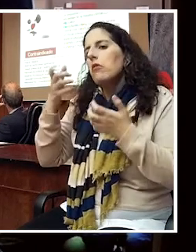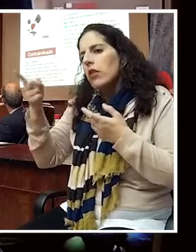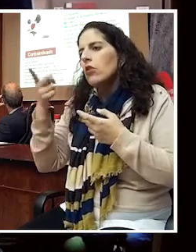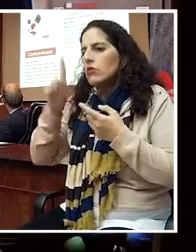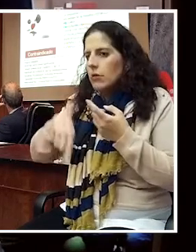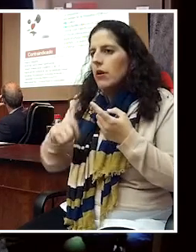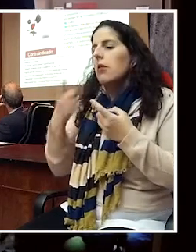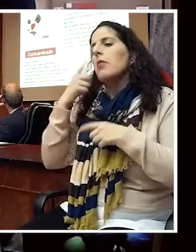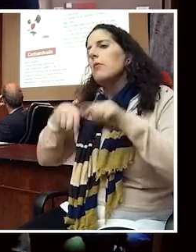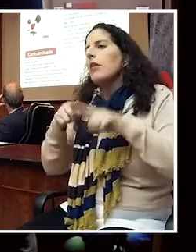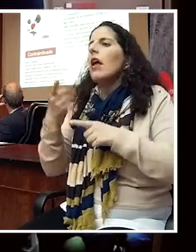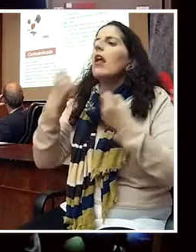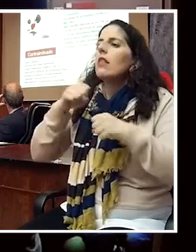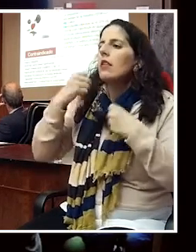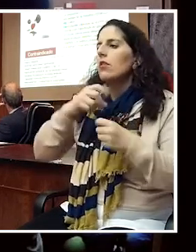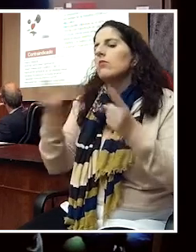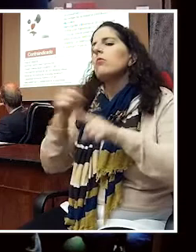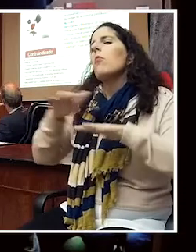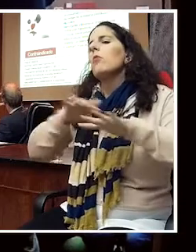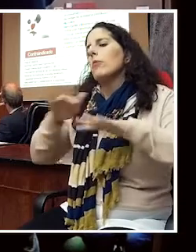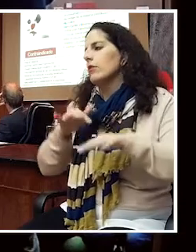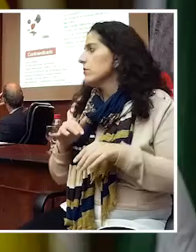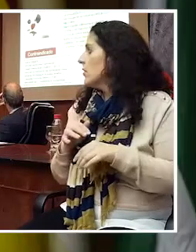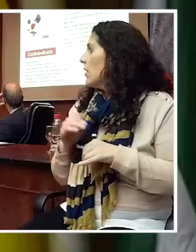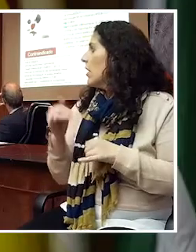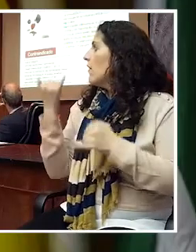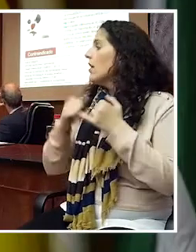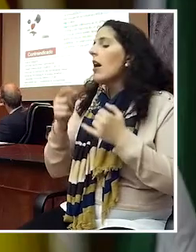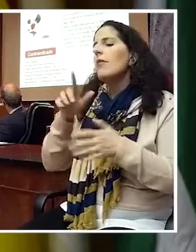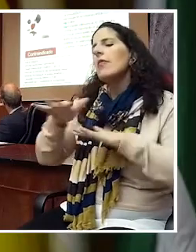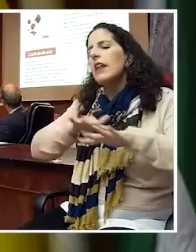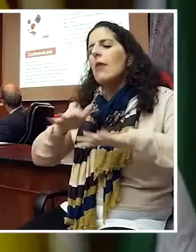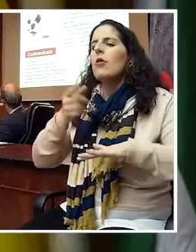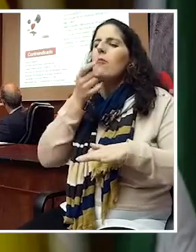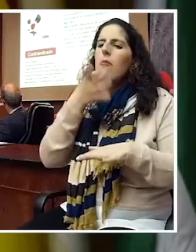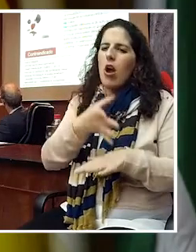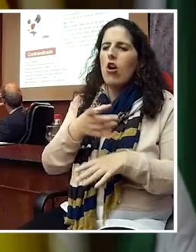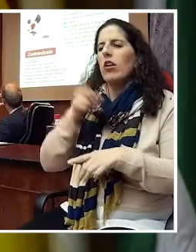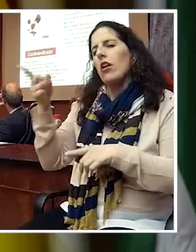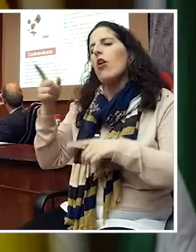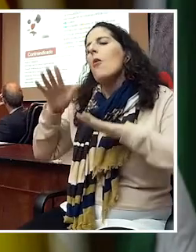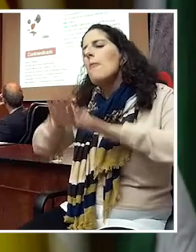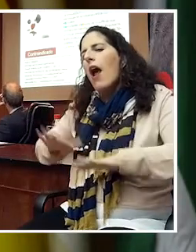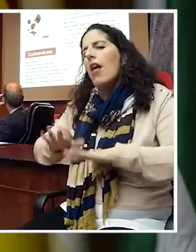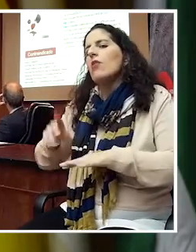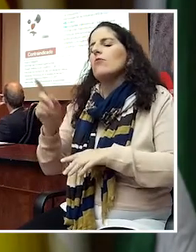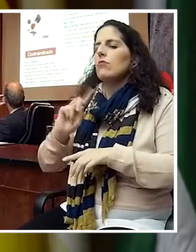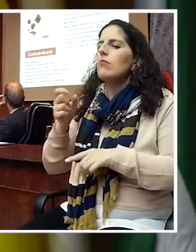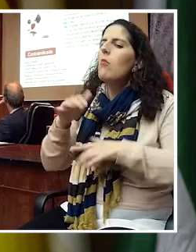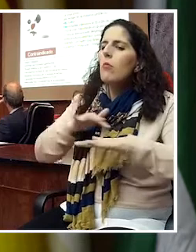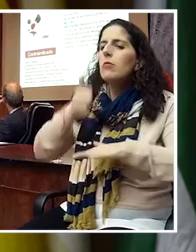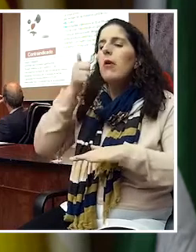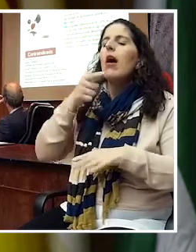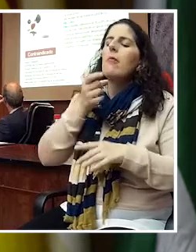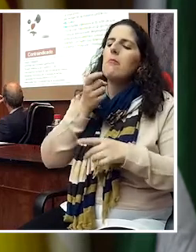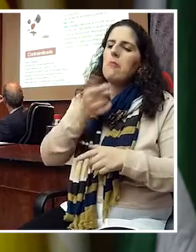producen con actividades de tipo dinámico, ¿no? Y tienen la ventaja de que van a aumentar la fuerza muscular y el metabolismo basal. Están contraindicados,